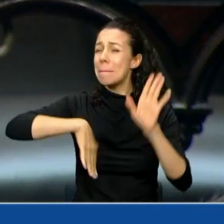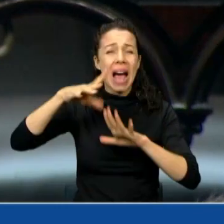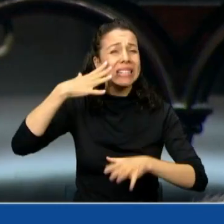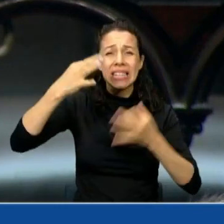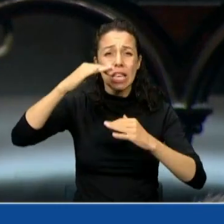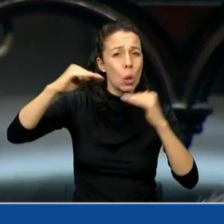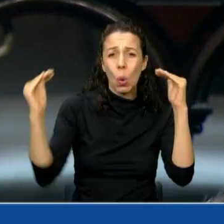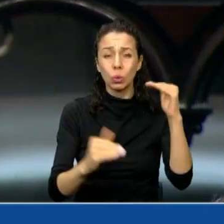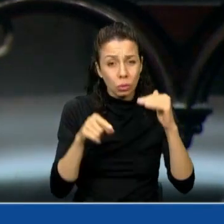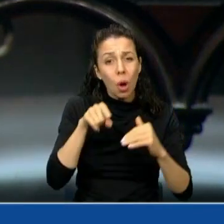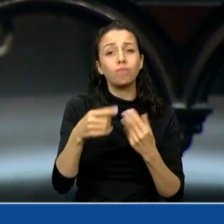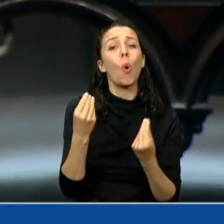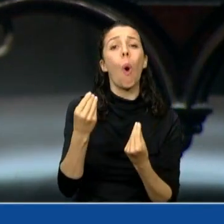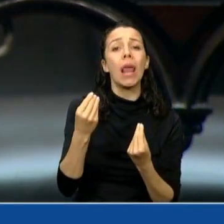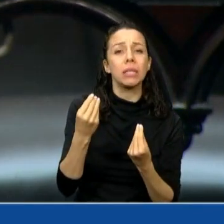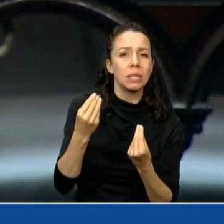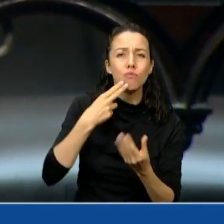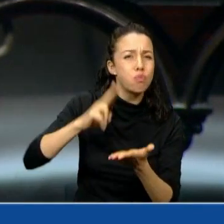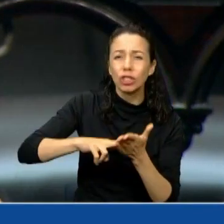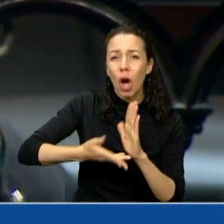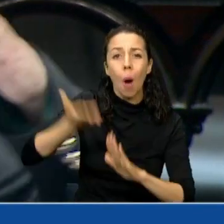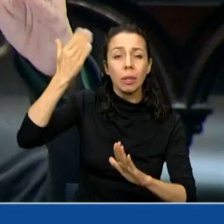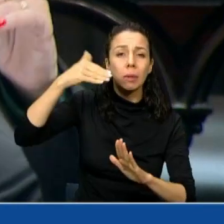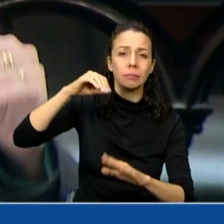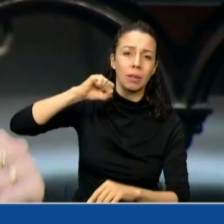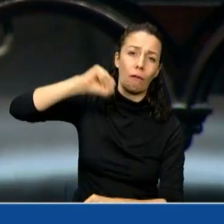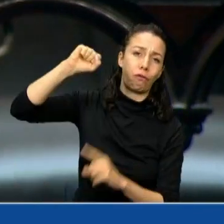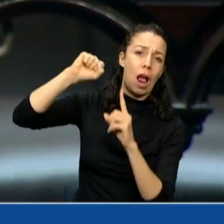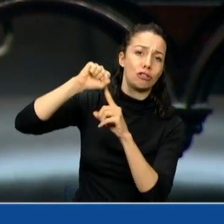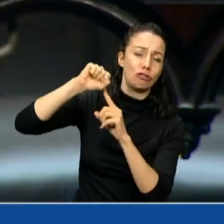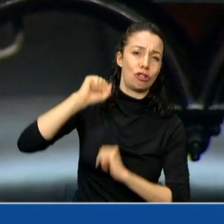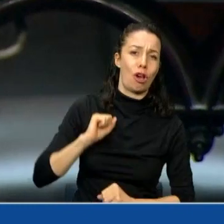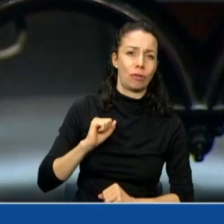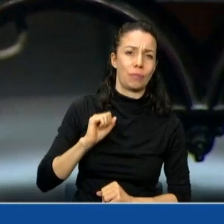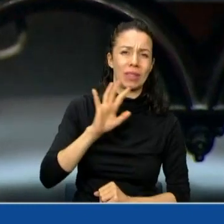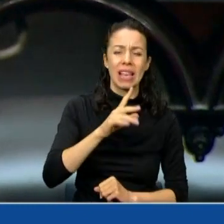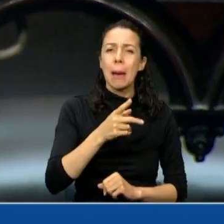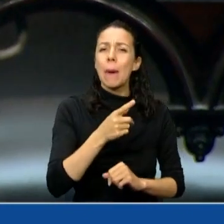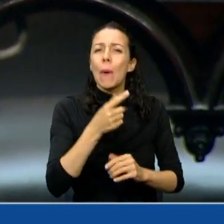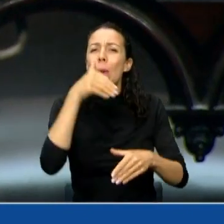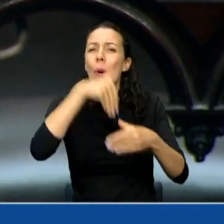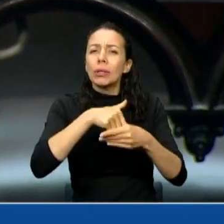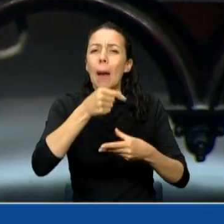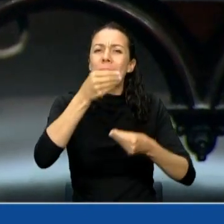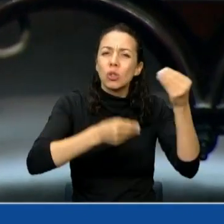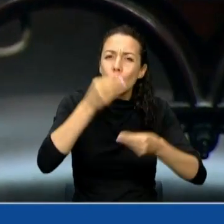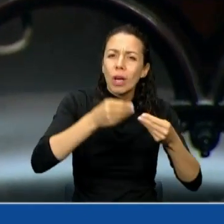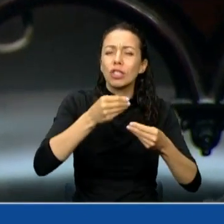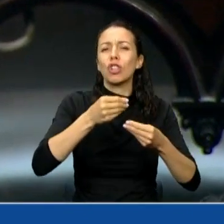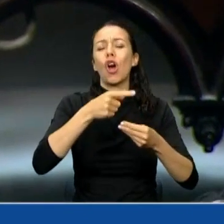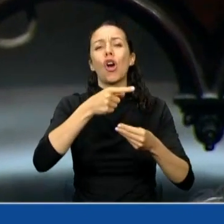inflación. ¿Dónde habrá quedado aquello de que votar un presupuesto con déficit fiscal es una estafa a los